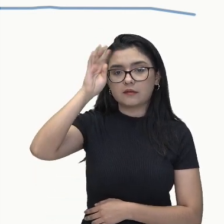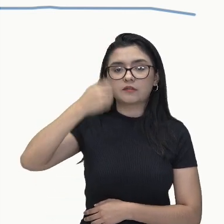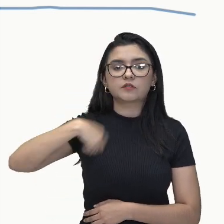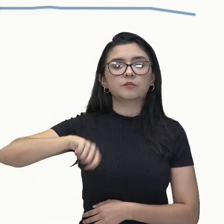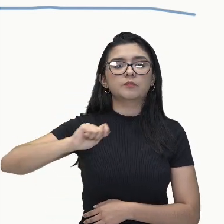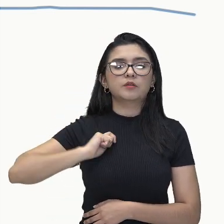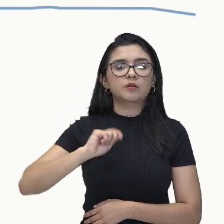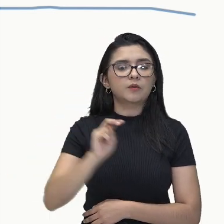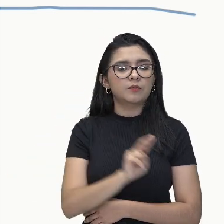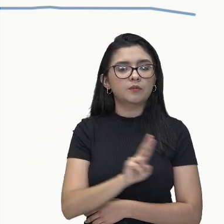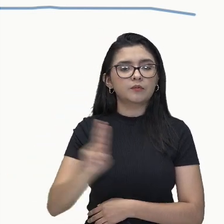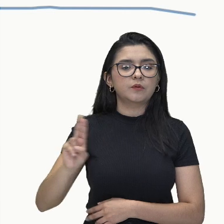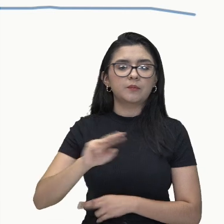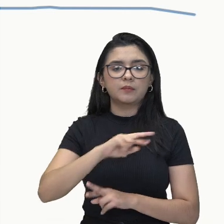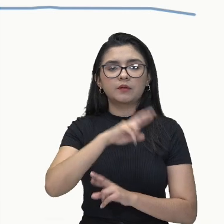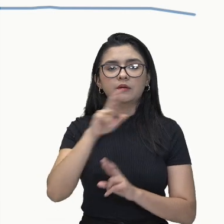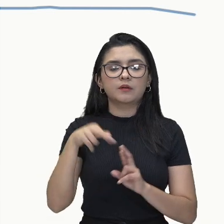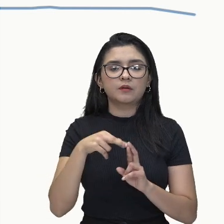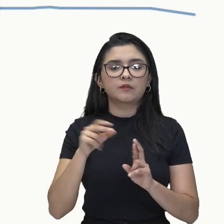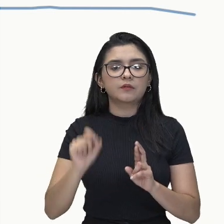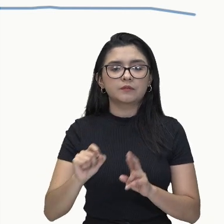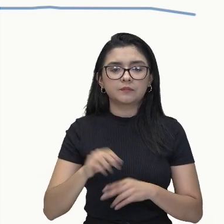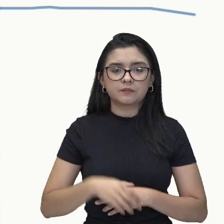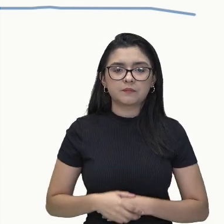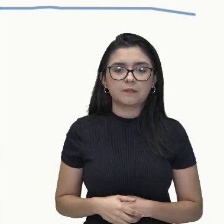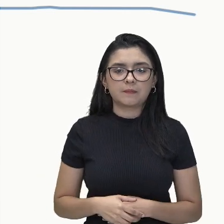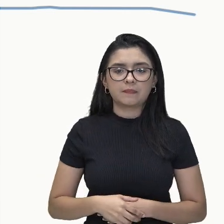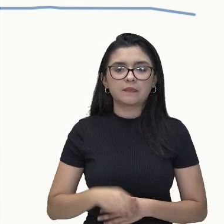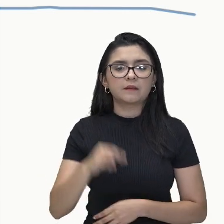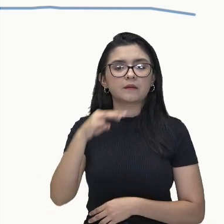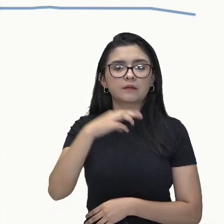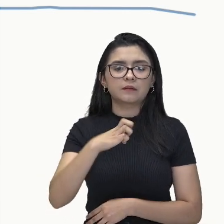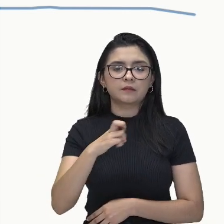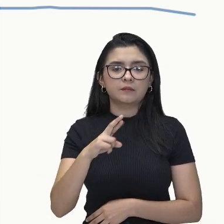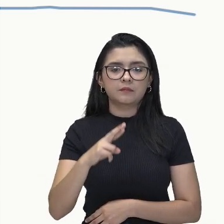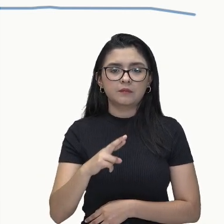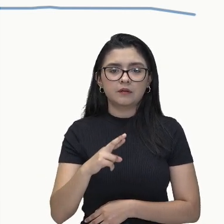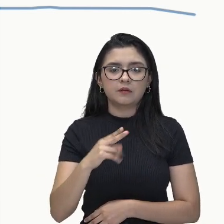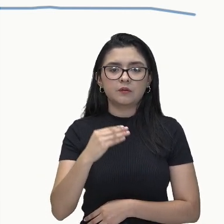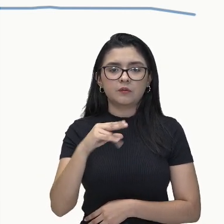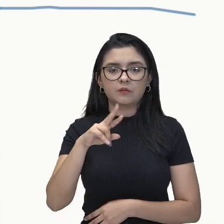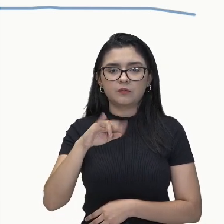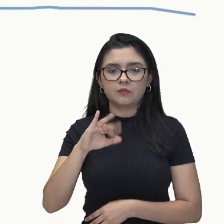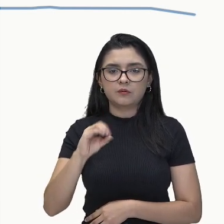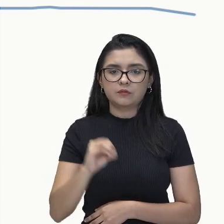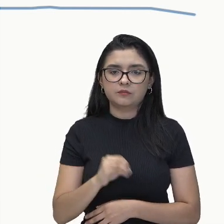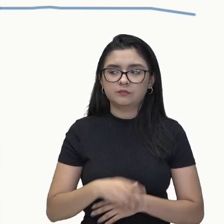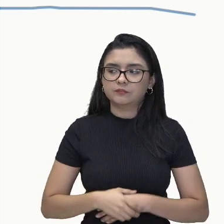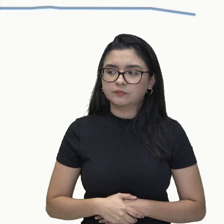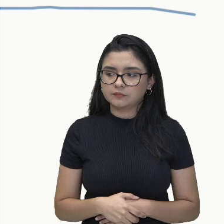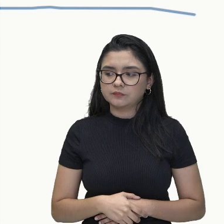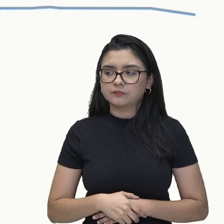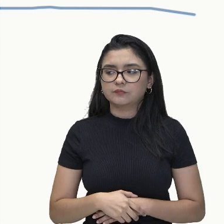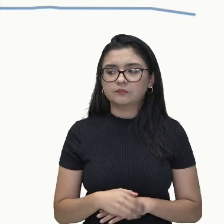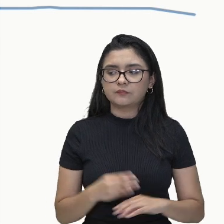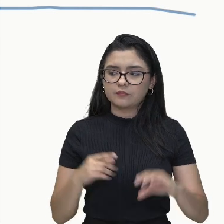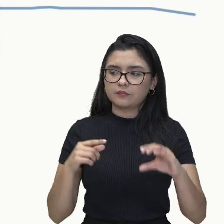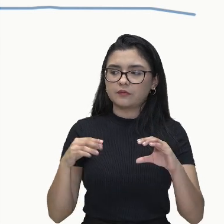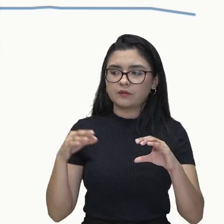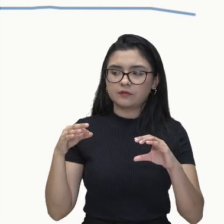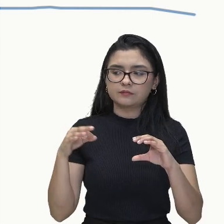maresa con mi mer per esbe como